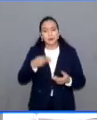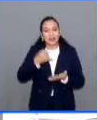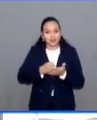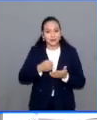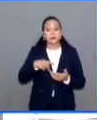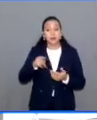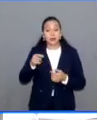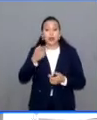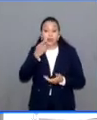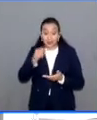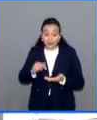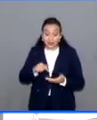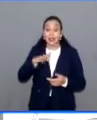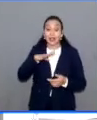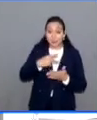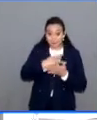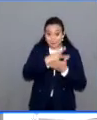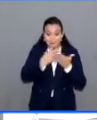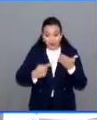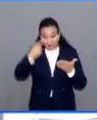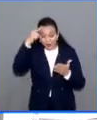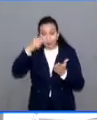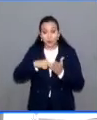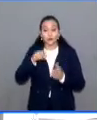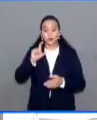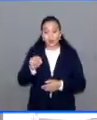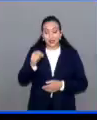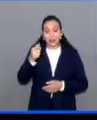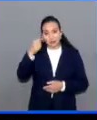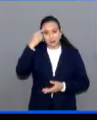fiscal 2026 recién entregado al Congreso.